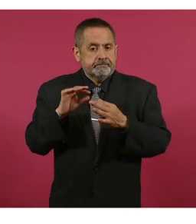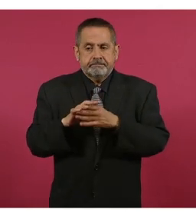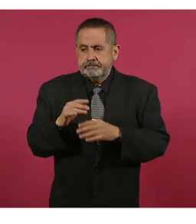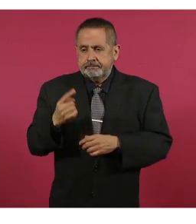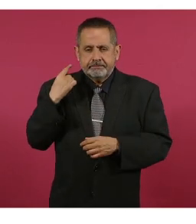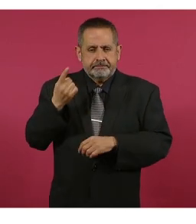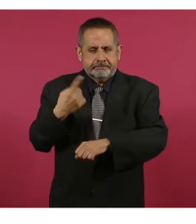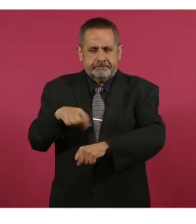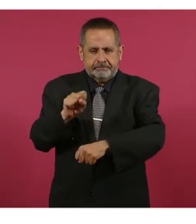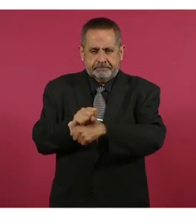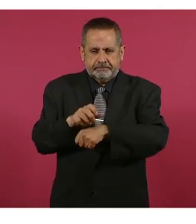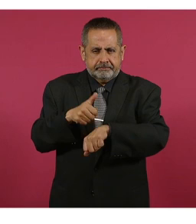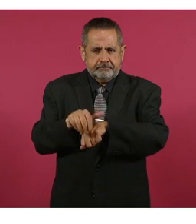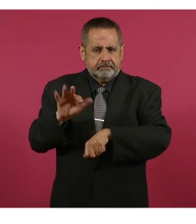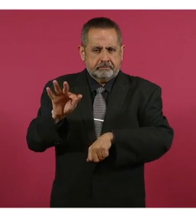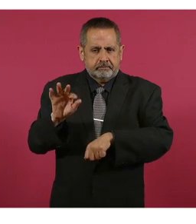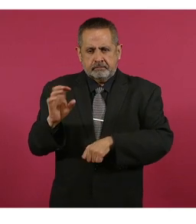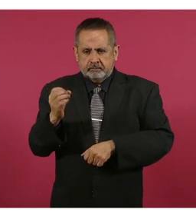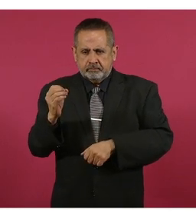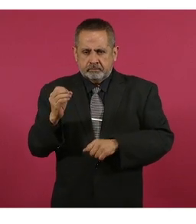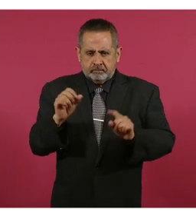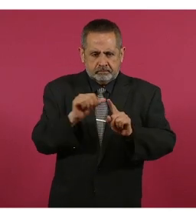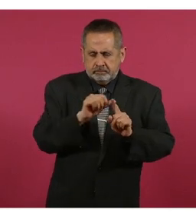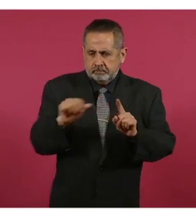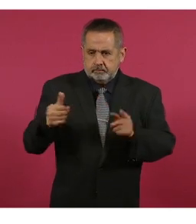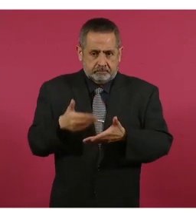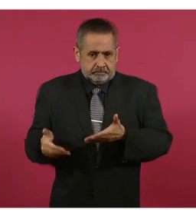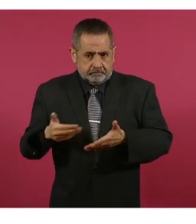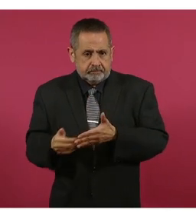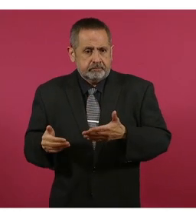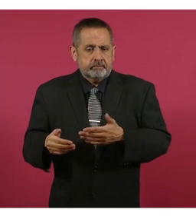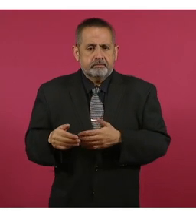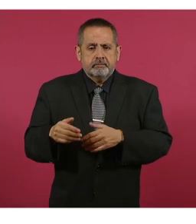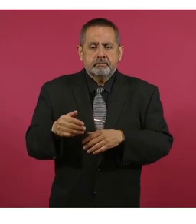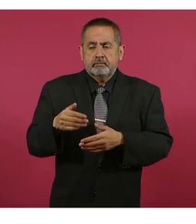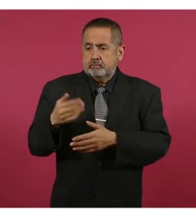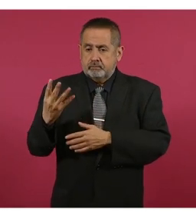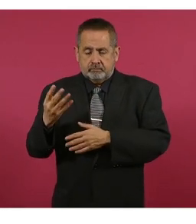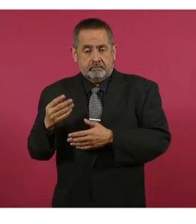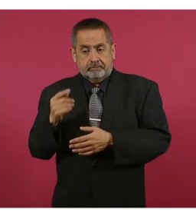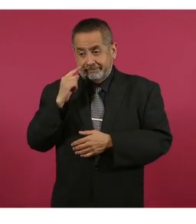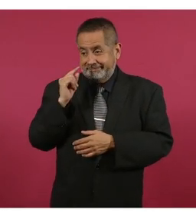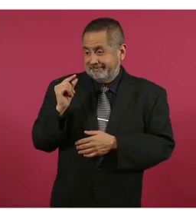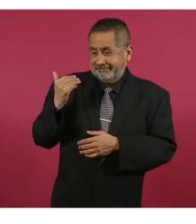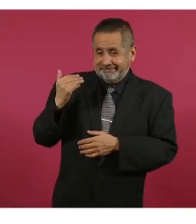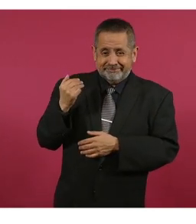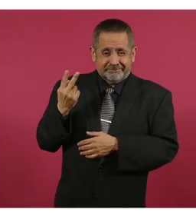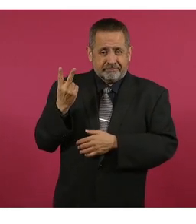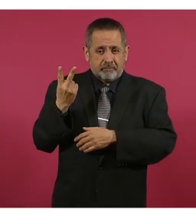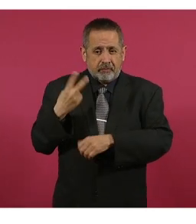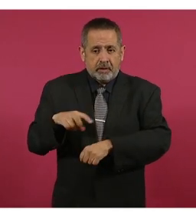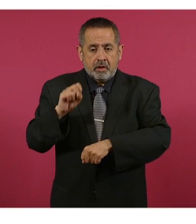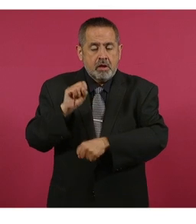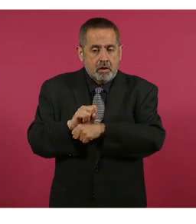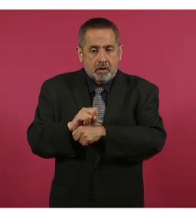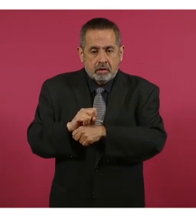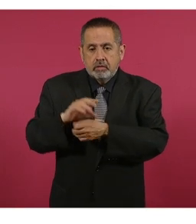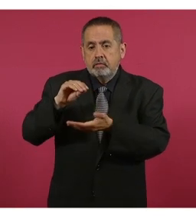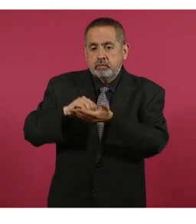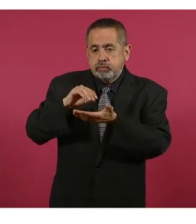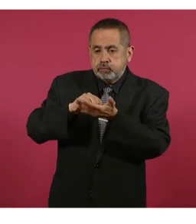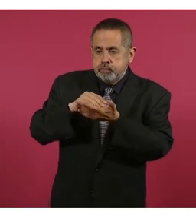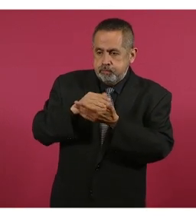semana 40 en octubre a la fecha, la semana 4. Hay que recordar que las últimas dos semanas tienen todavía